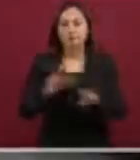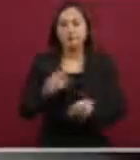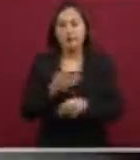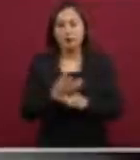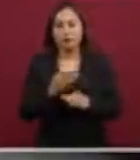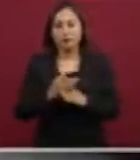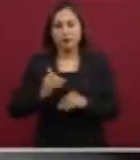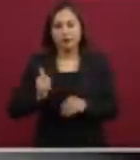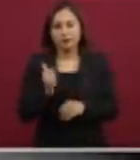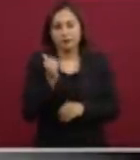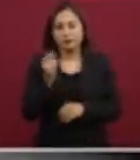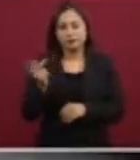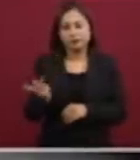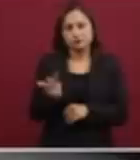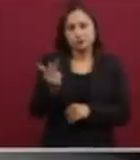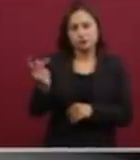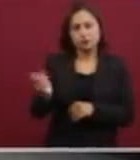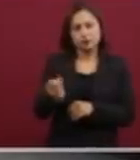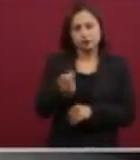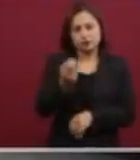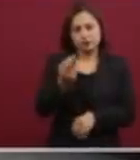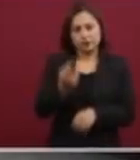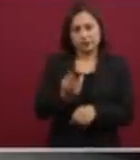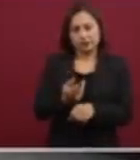secretaria. Sí,